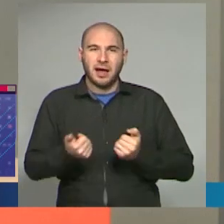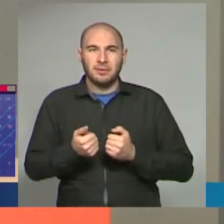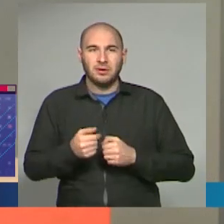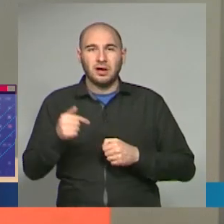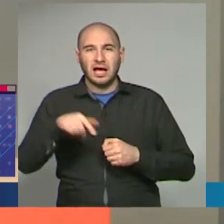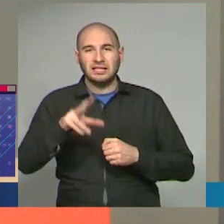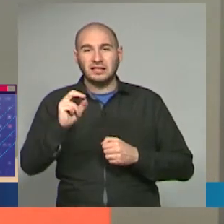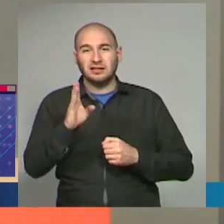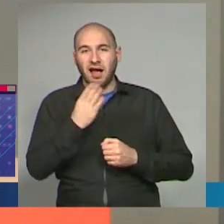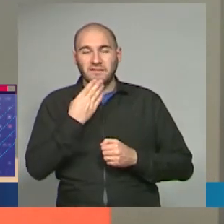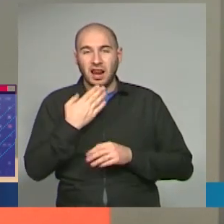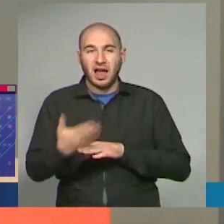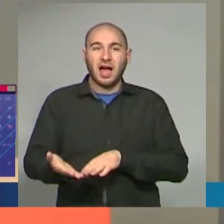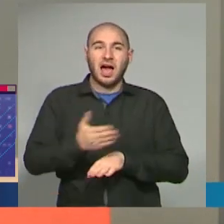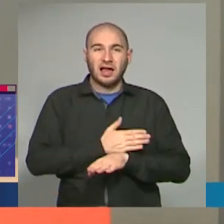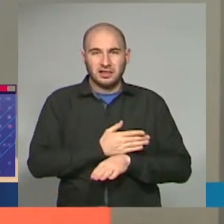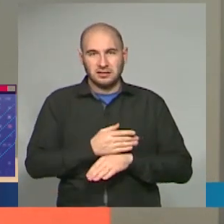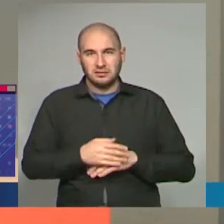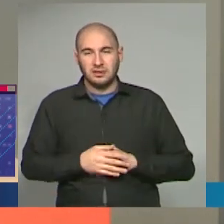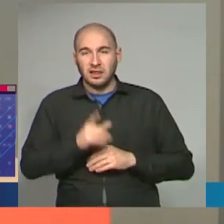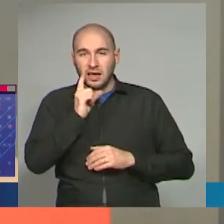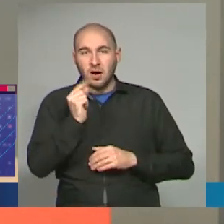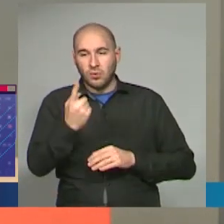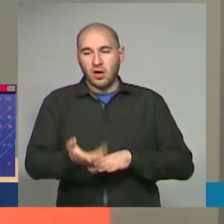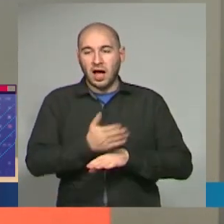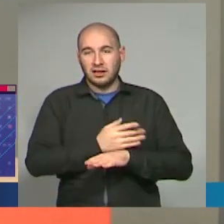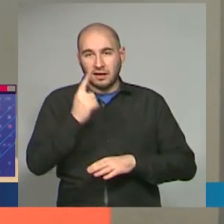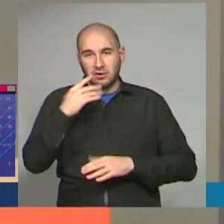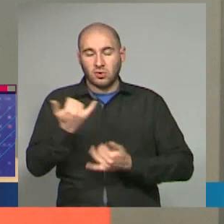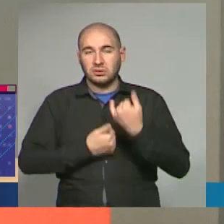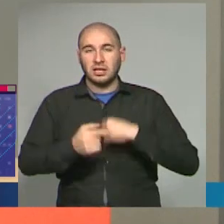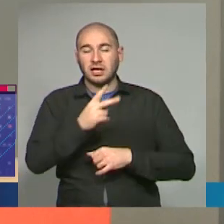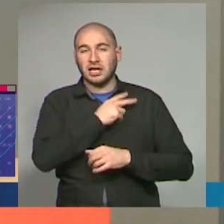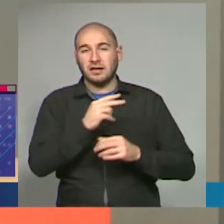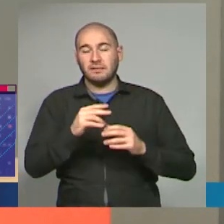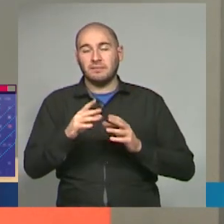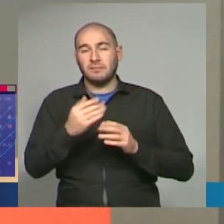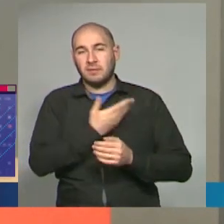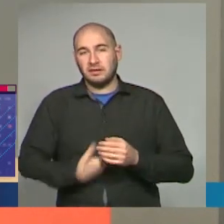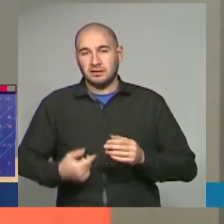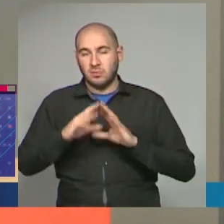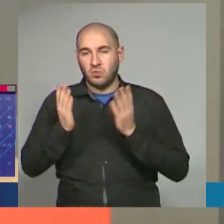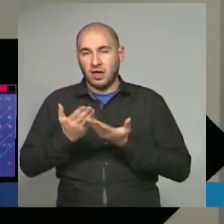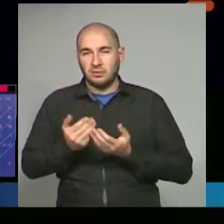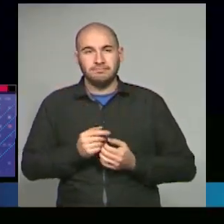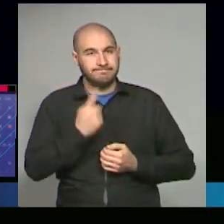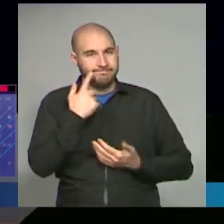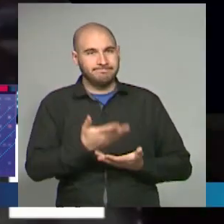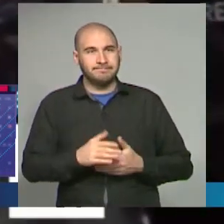partir de este 30 de abril adelantarlo algunas horas, un día exactamente. Vamos a ver lo que decían los líderes internacionales, ¿te parece?